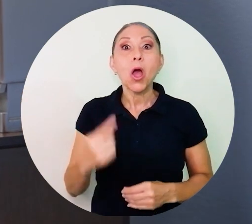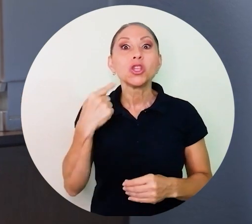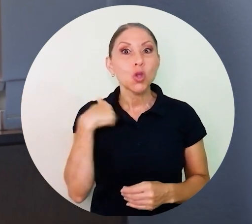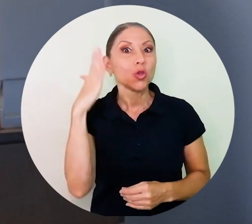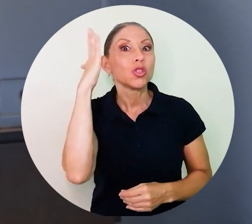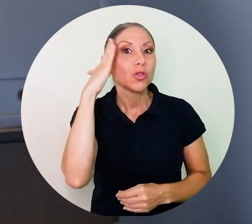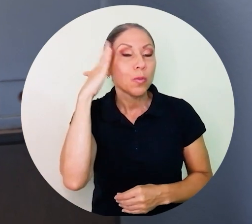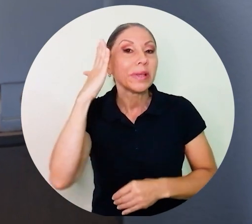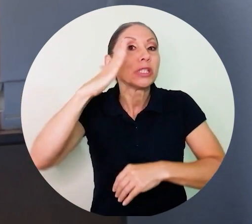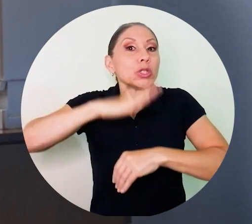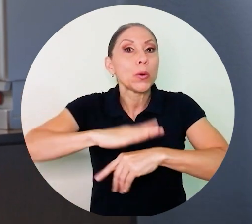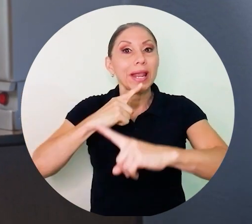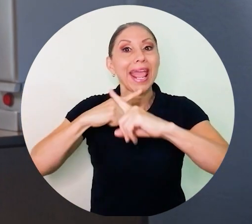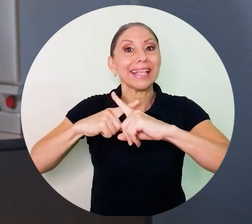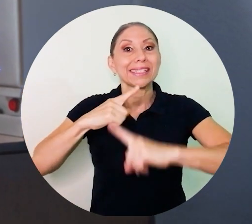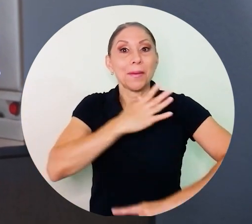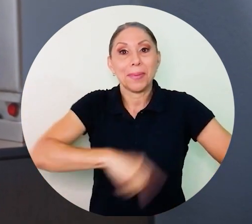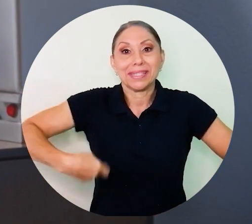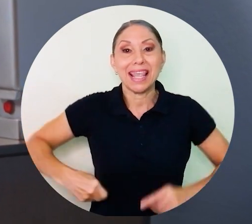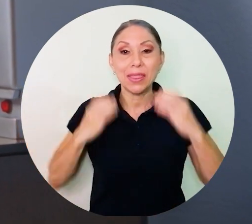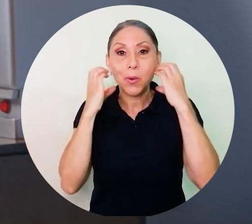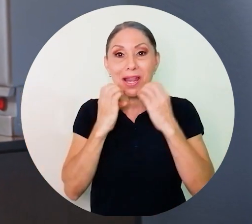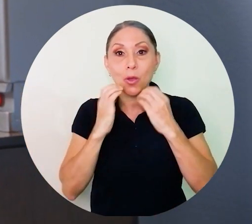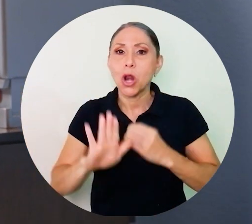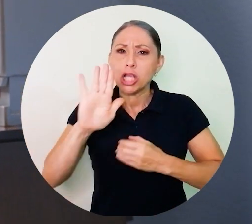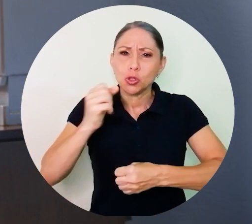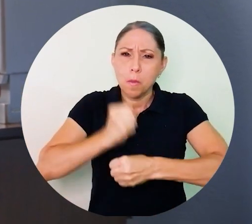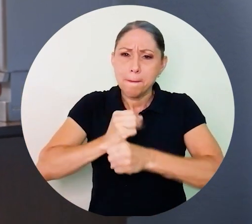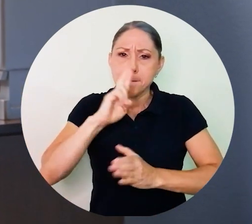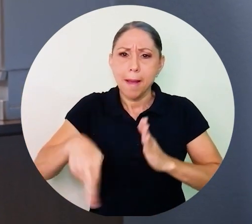Conocido al expresidente Juanito Mora por su papel en